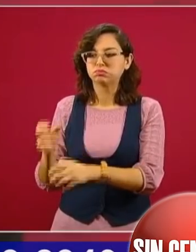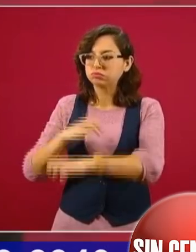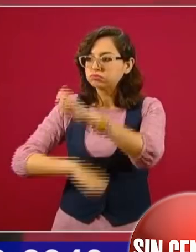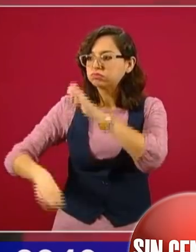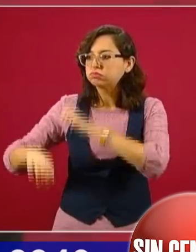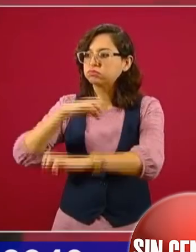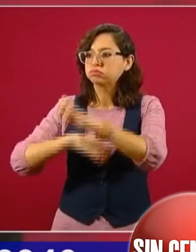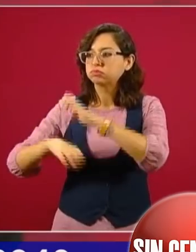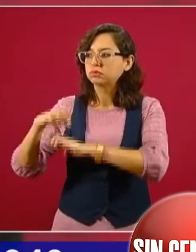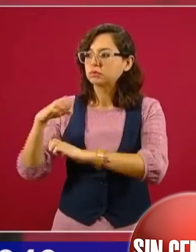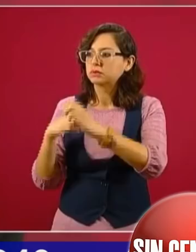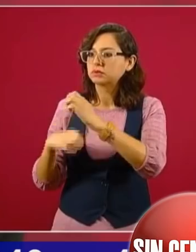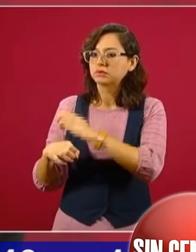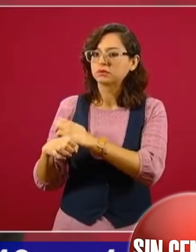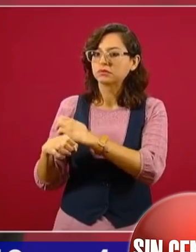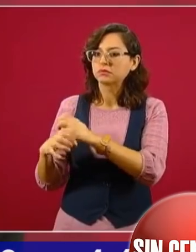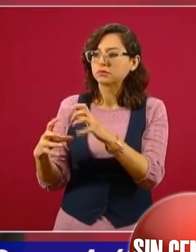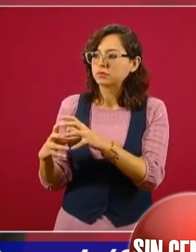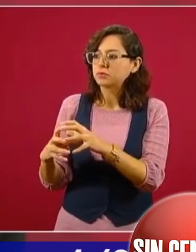empresa,